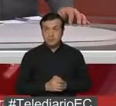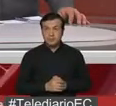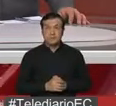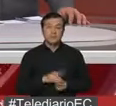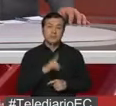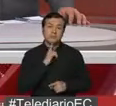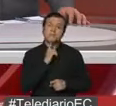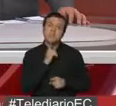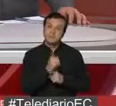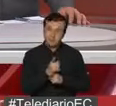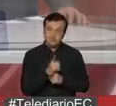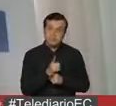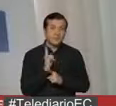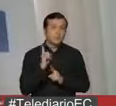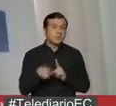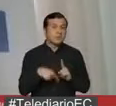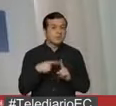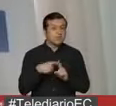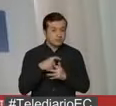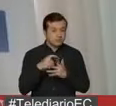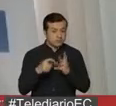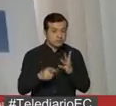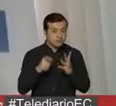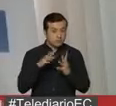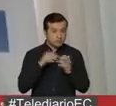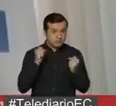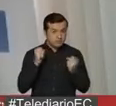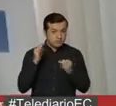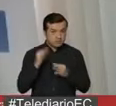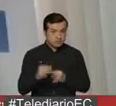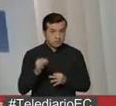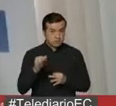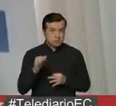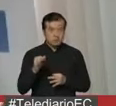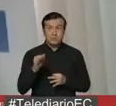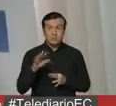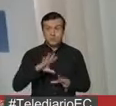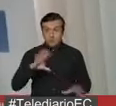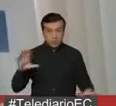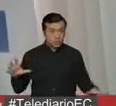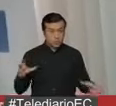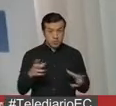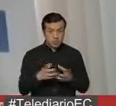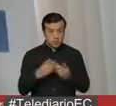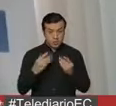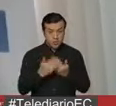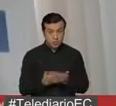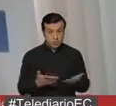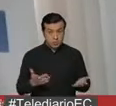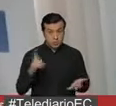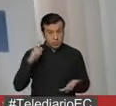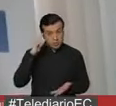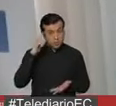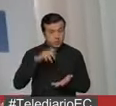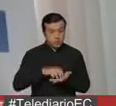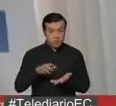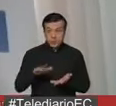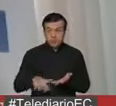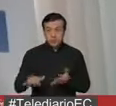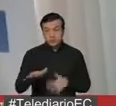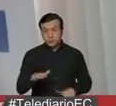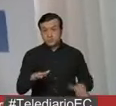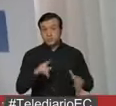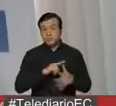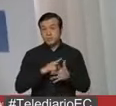Así es, pero también es necesario comprender que el Estado en su conjunto, el gobierno local también